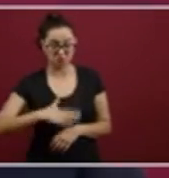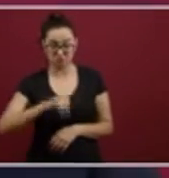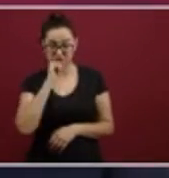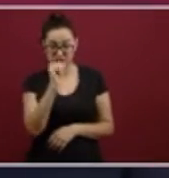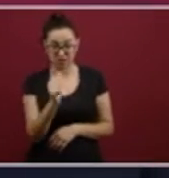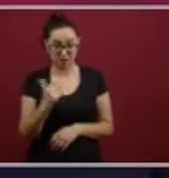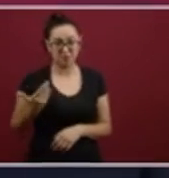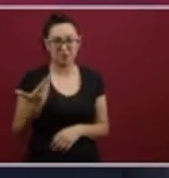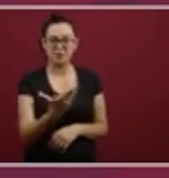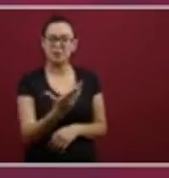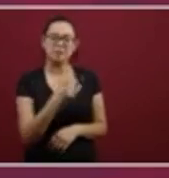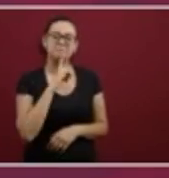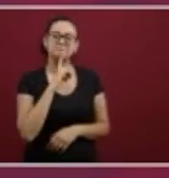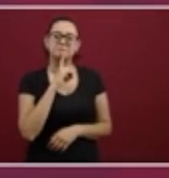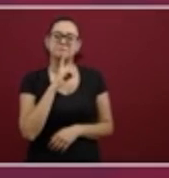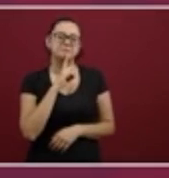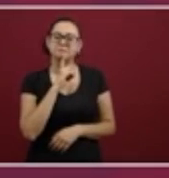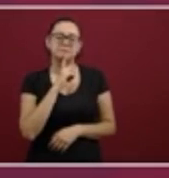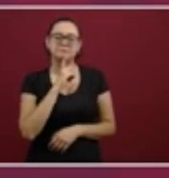porque sería caer